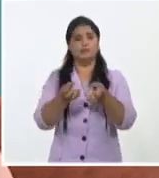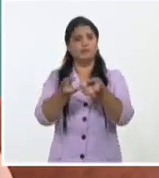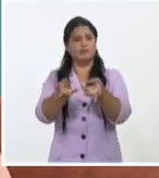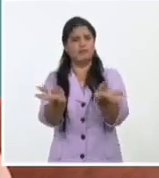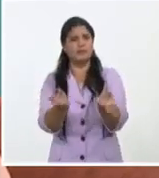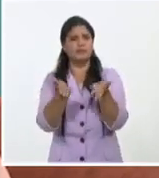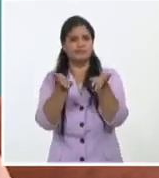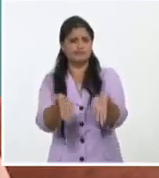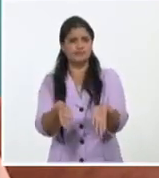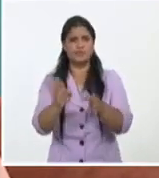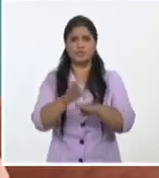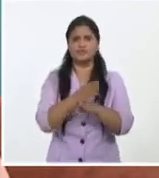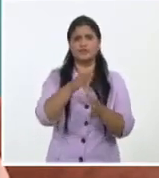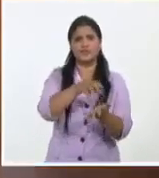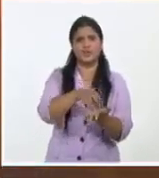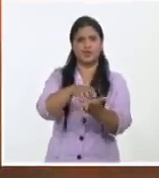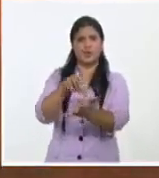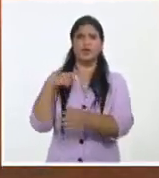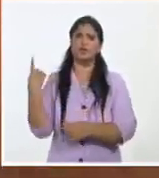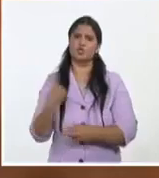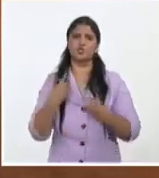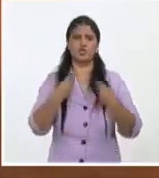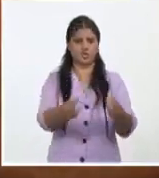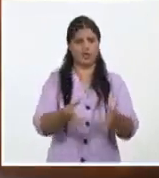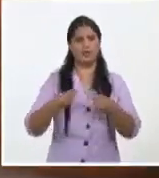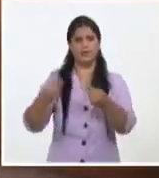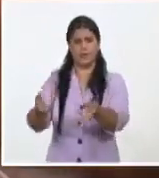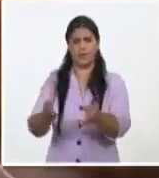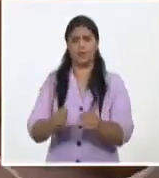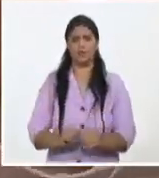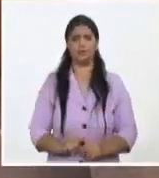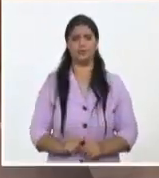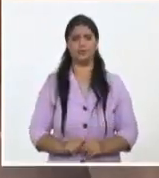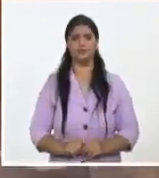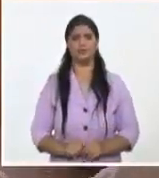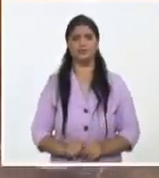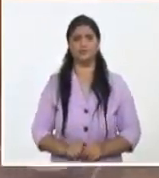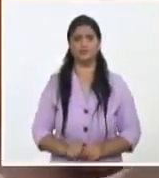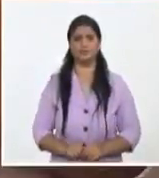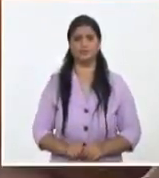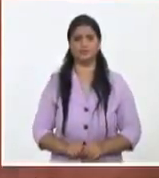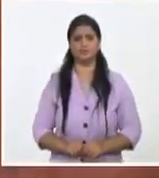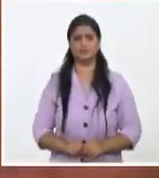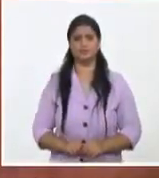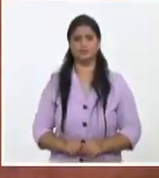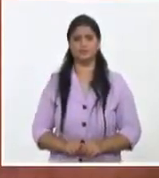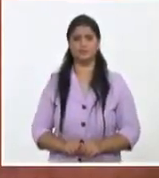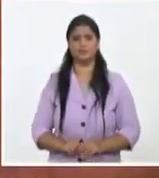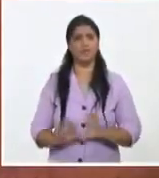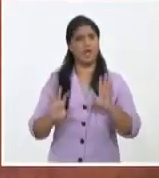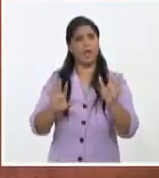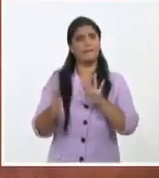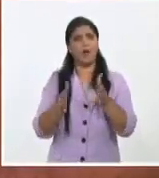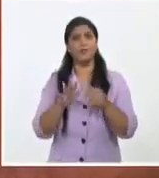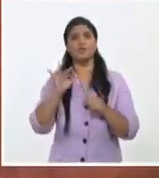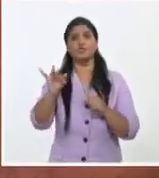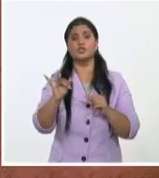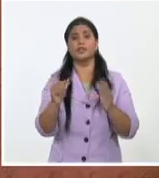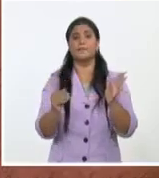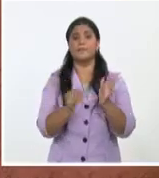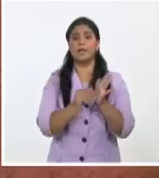las transnacionales productoras de vacunas. Este mecanismo ha recaudado alrededor de 7.000 millones de dólares, y de